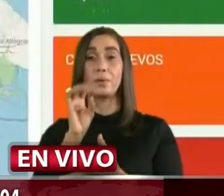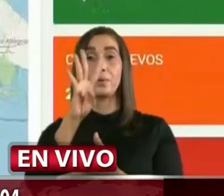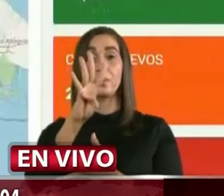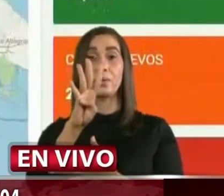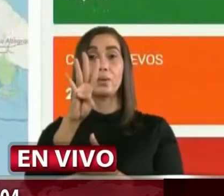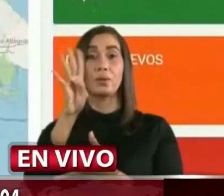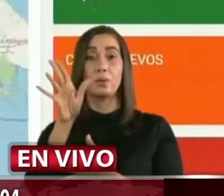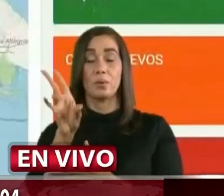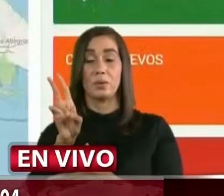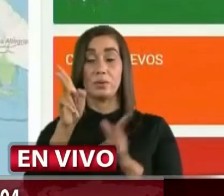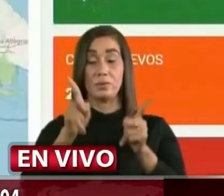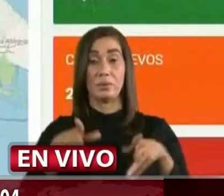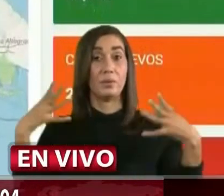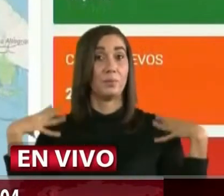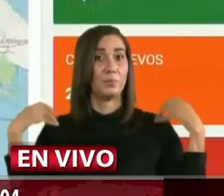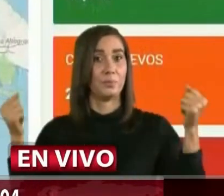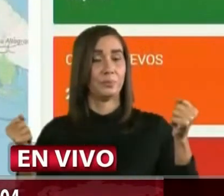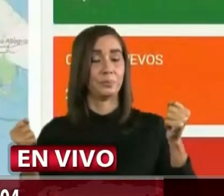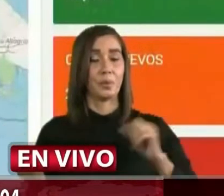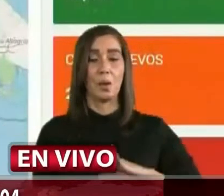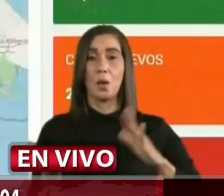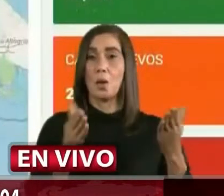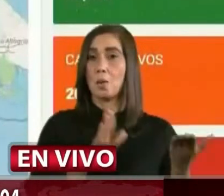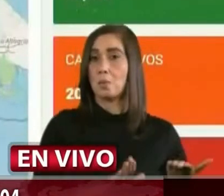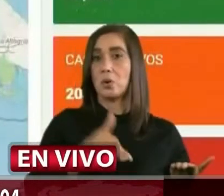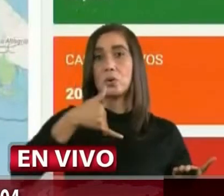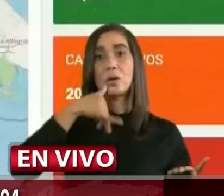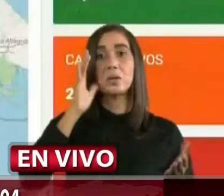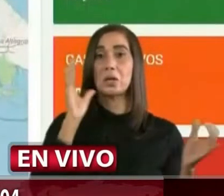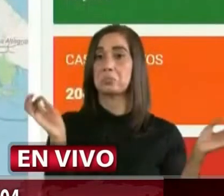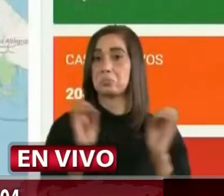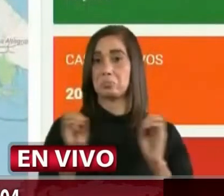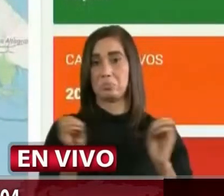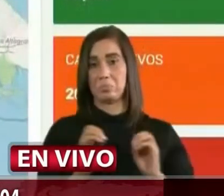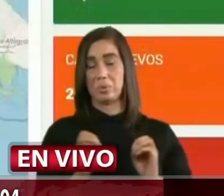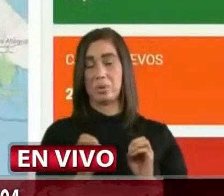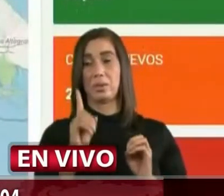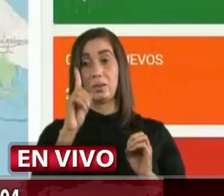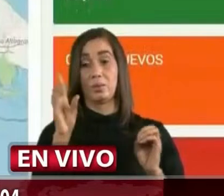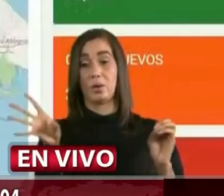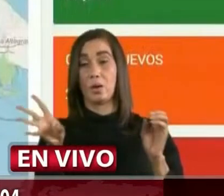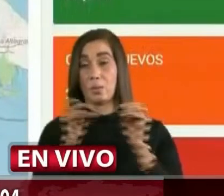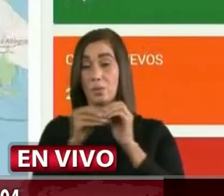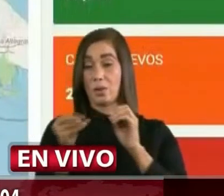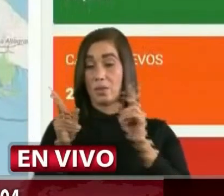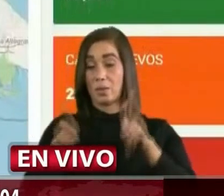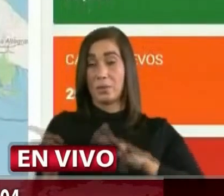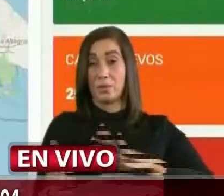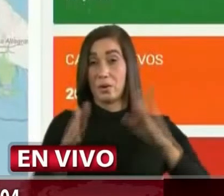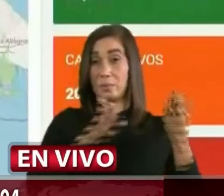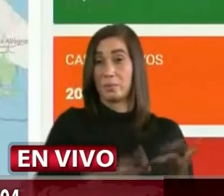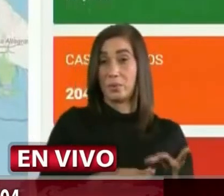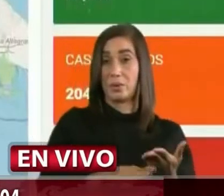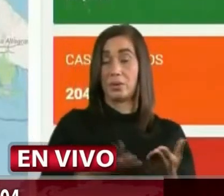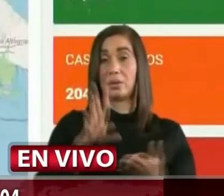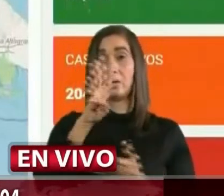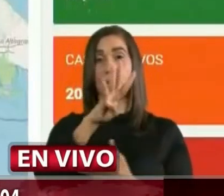5,847 recuperados, 0 fallecimientos en el día de ayer y un acumulado de fallecimientos